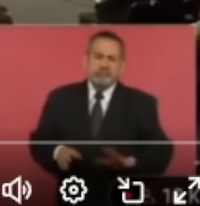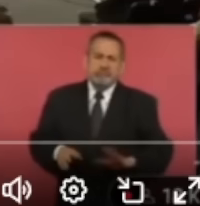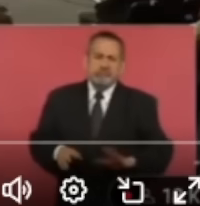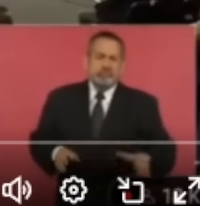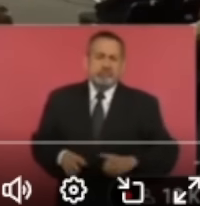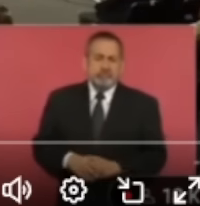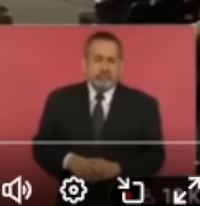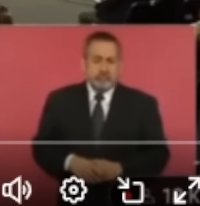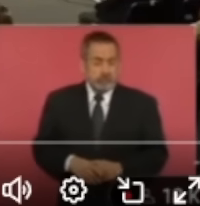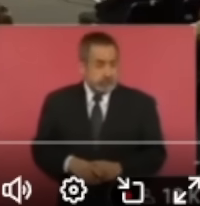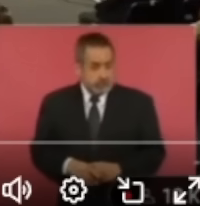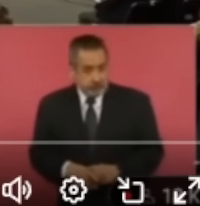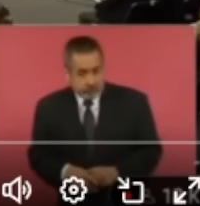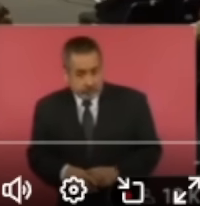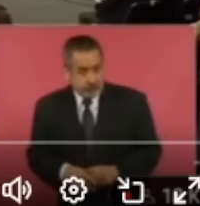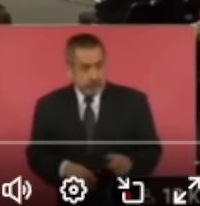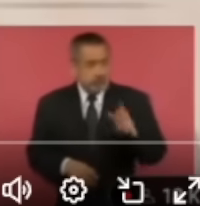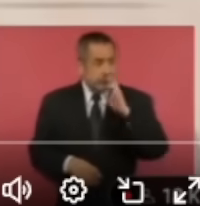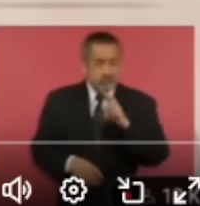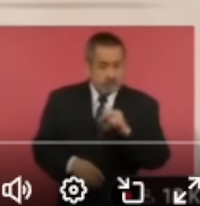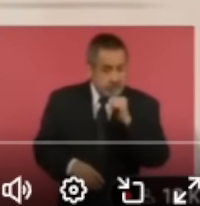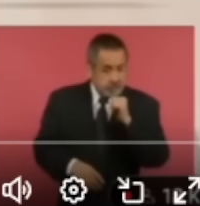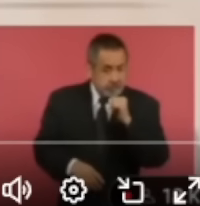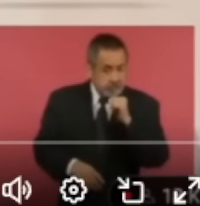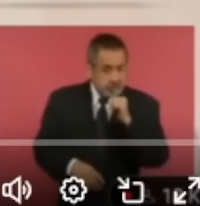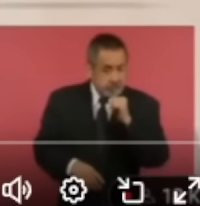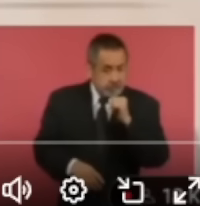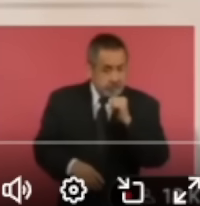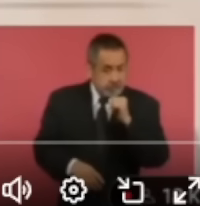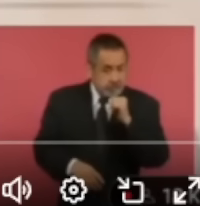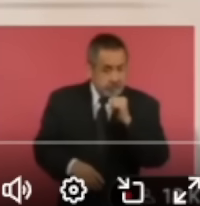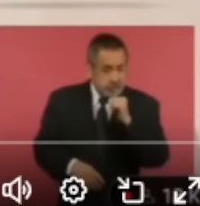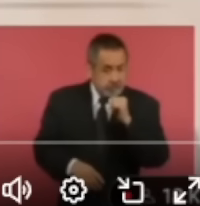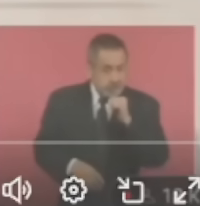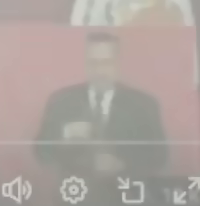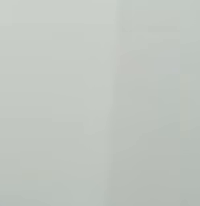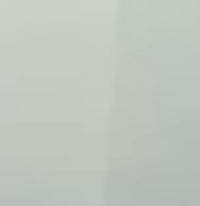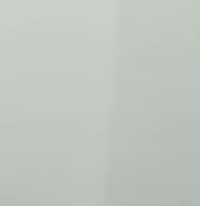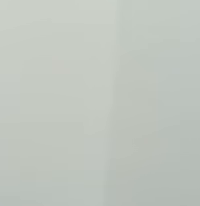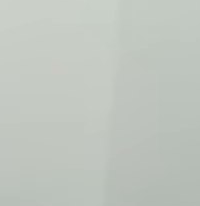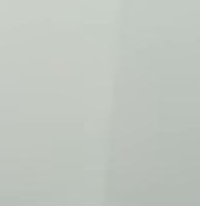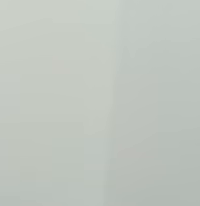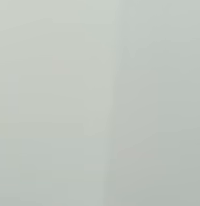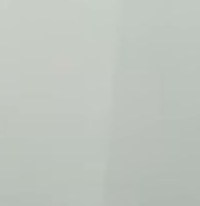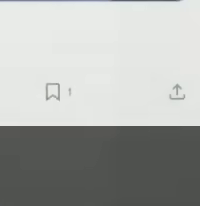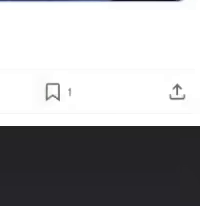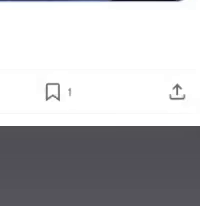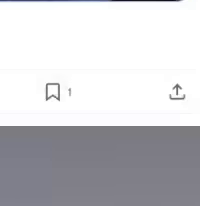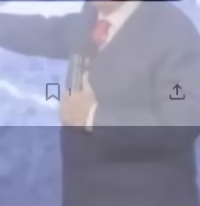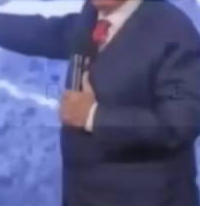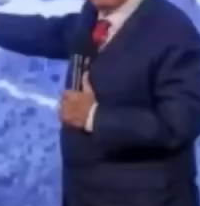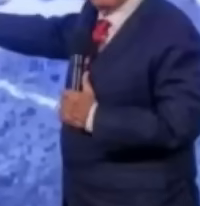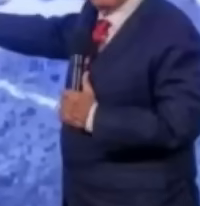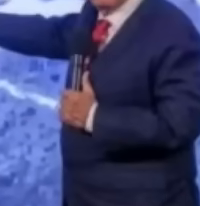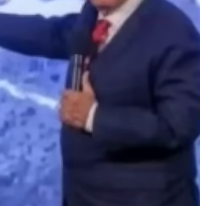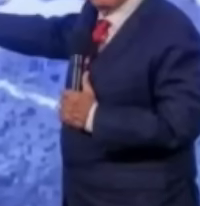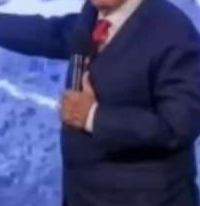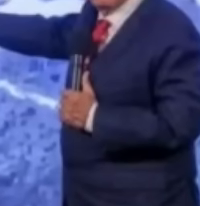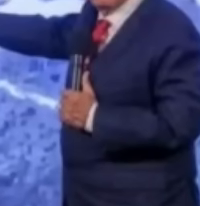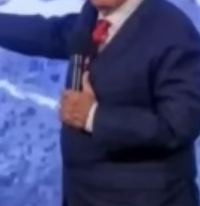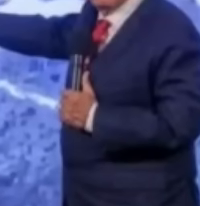decreto no hay respuesta de parte de ellos no al contrario la respuesta fue nos vamos a